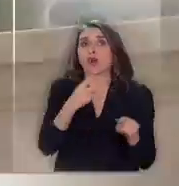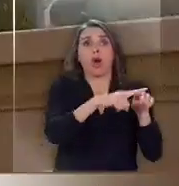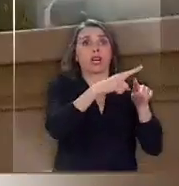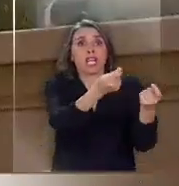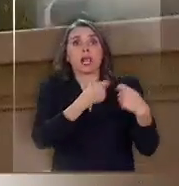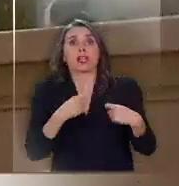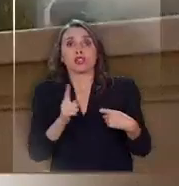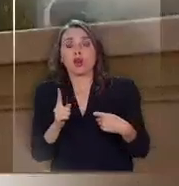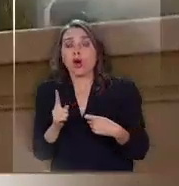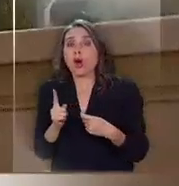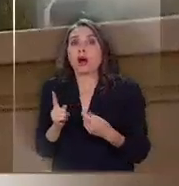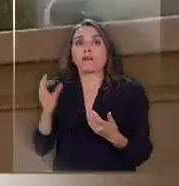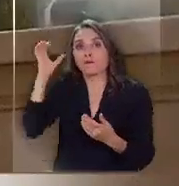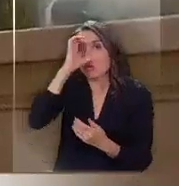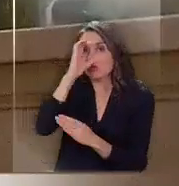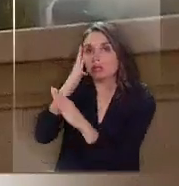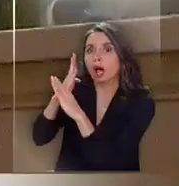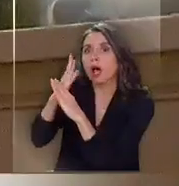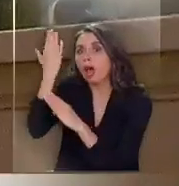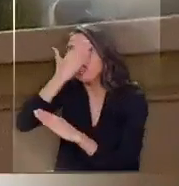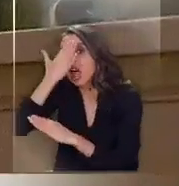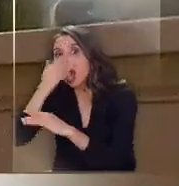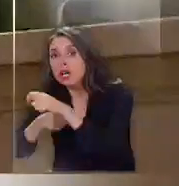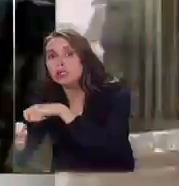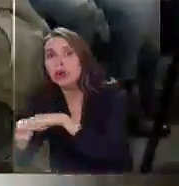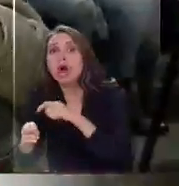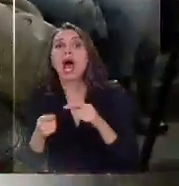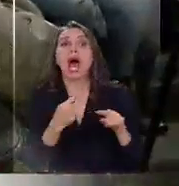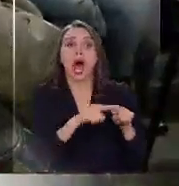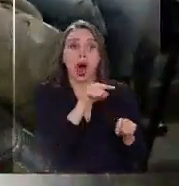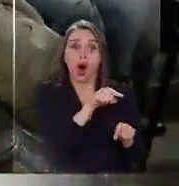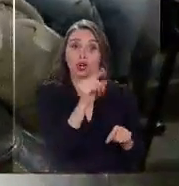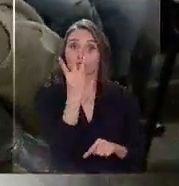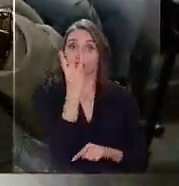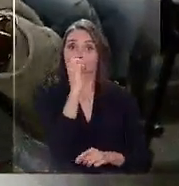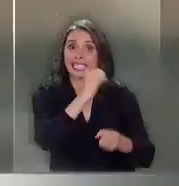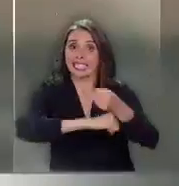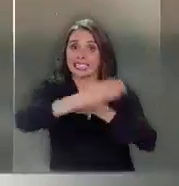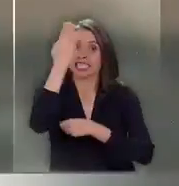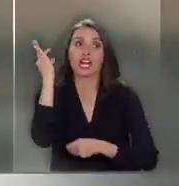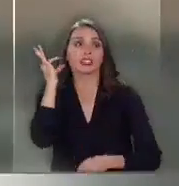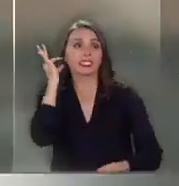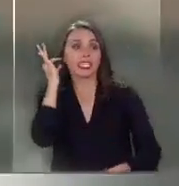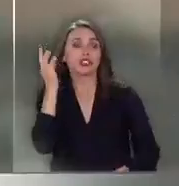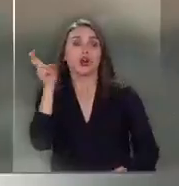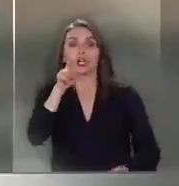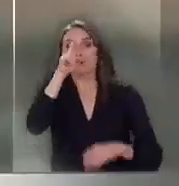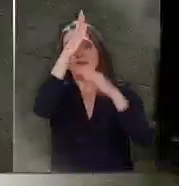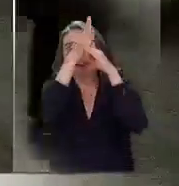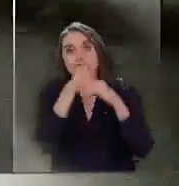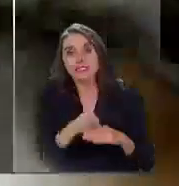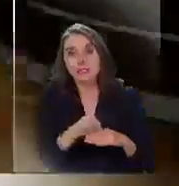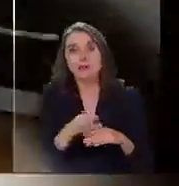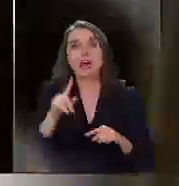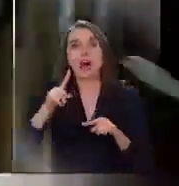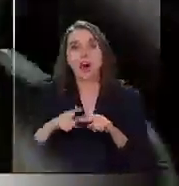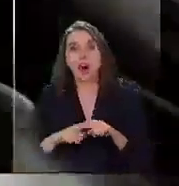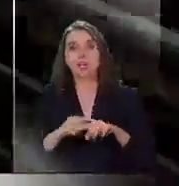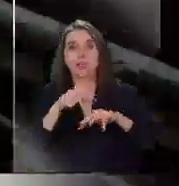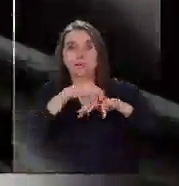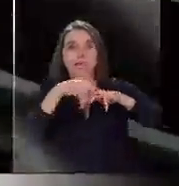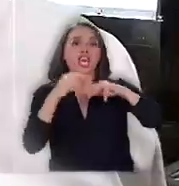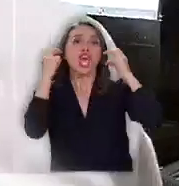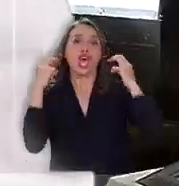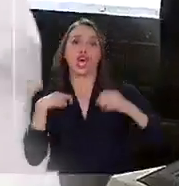informalidad. Lo positivo es que hay una opción al alcance de todos. Hace 30 años Margarita repite esta rutina. Otra vez se llegó a empeñar sus joyas